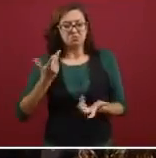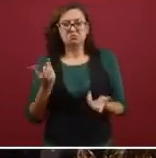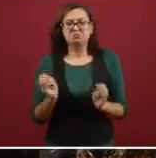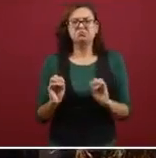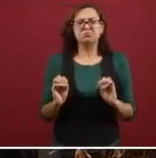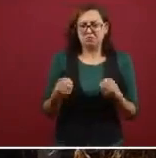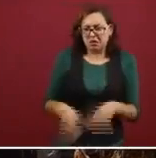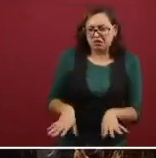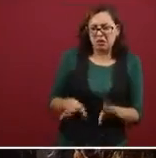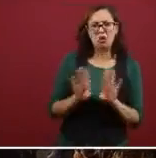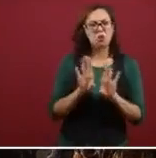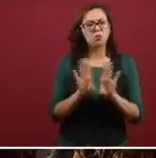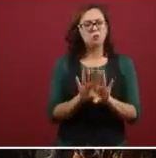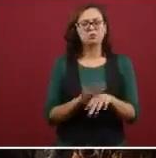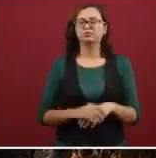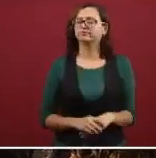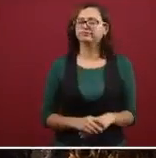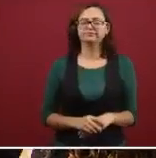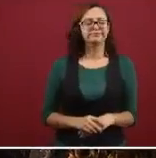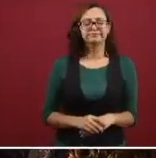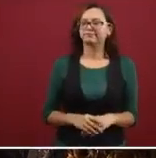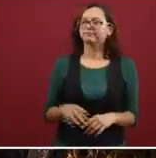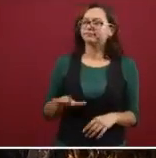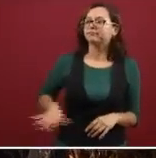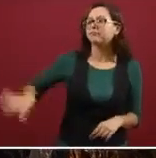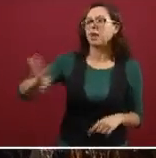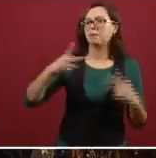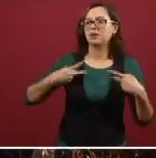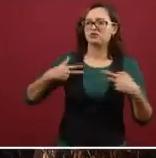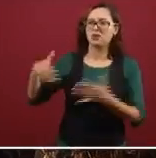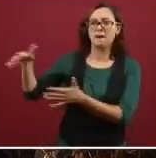sea, Pemex está haciendo un esfuerzo